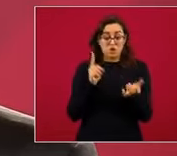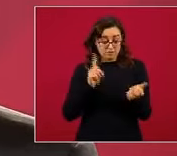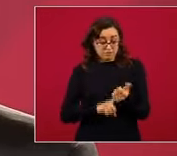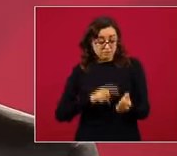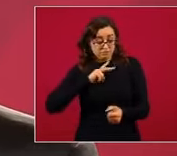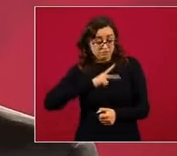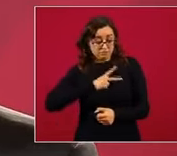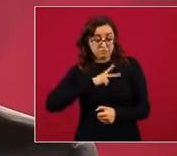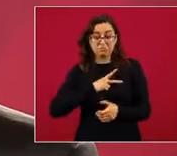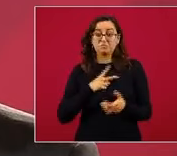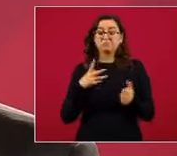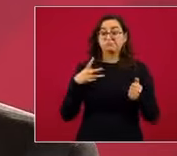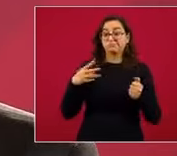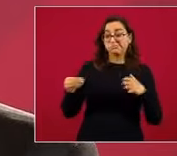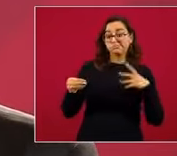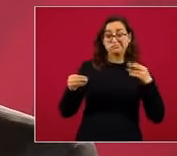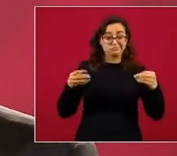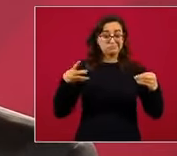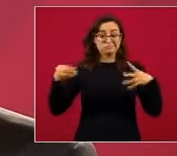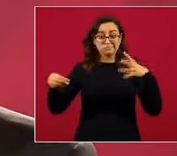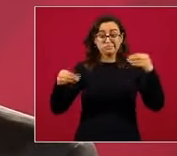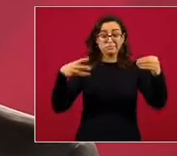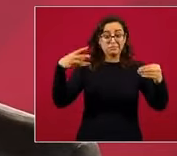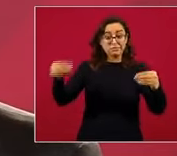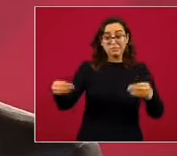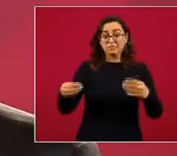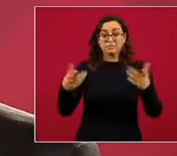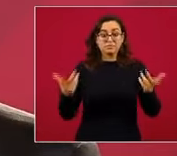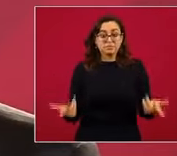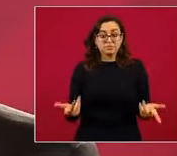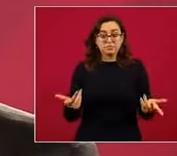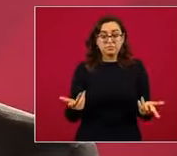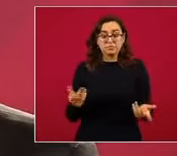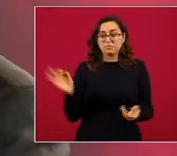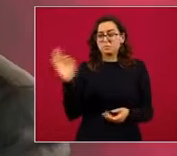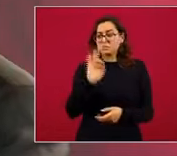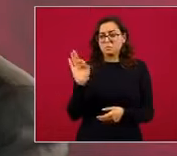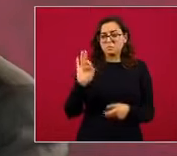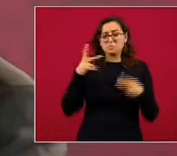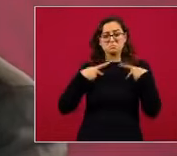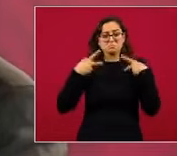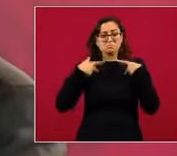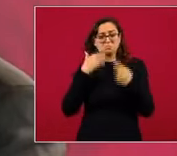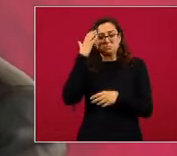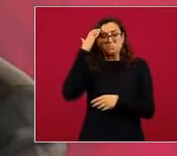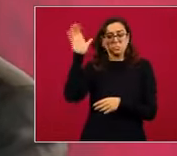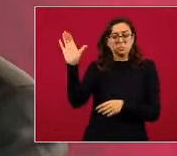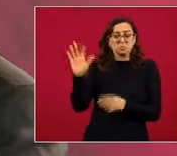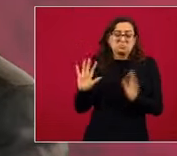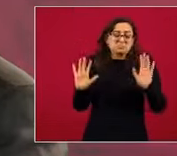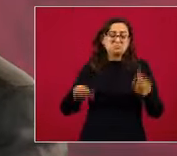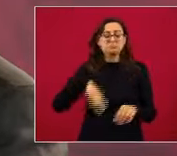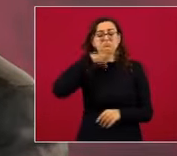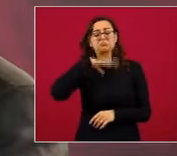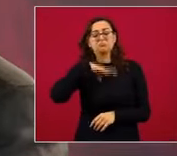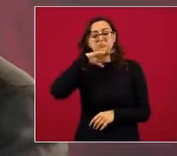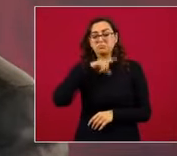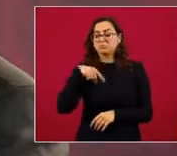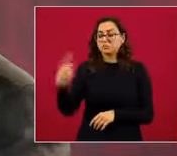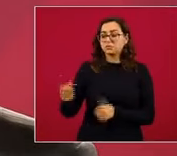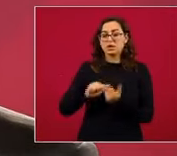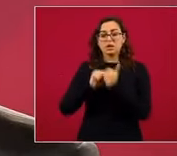SARS-CoV-2, usted se lo va a transmitir a alguien más. Ese alguien más podría ser una persona desconocida y usted nunca se va a enterar de que esa persona